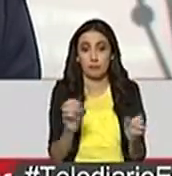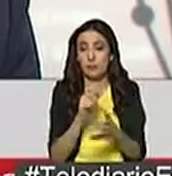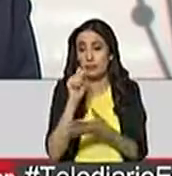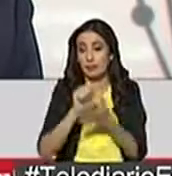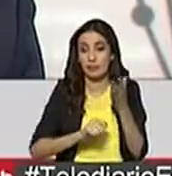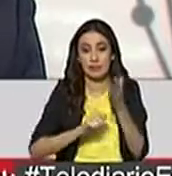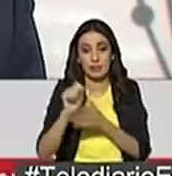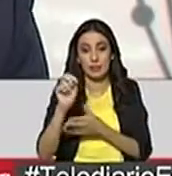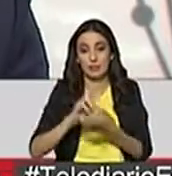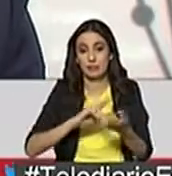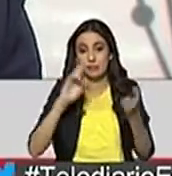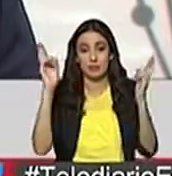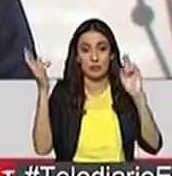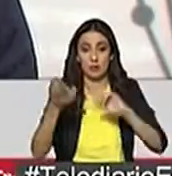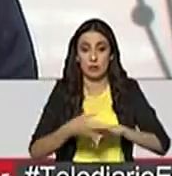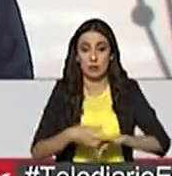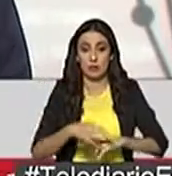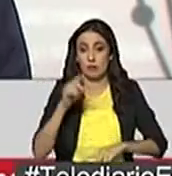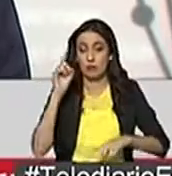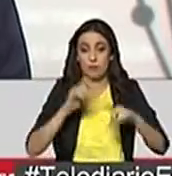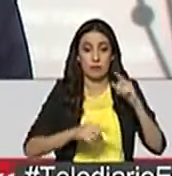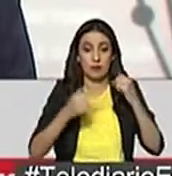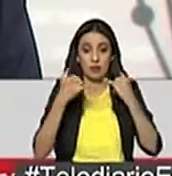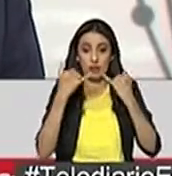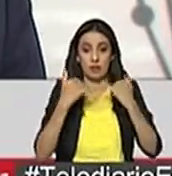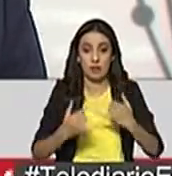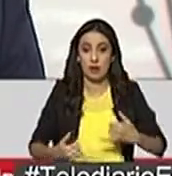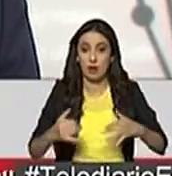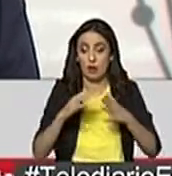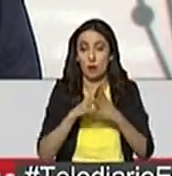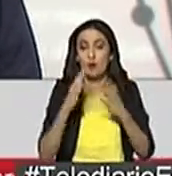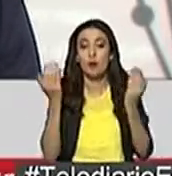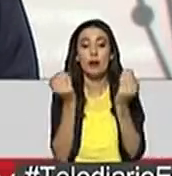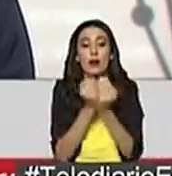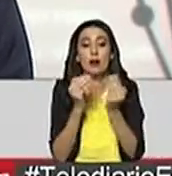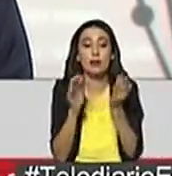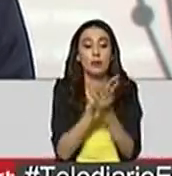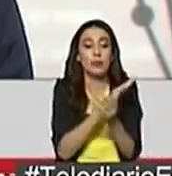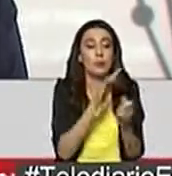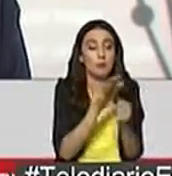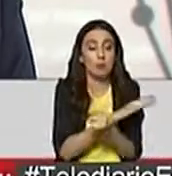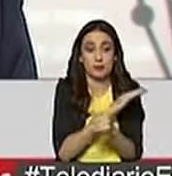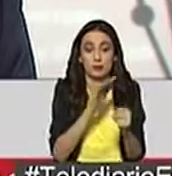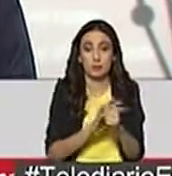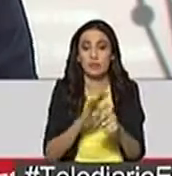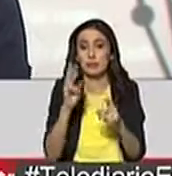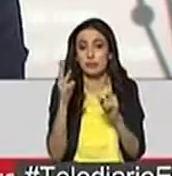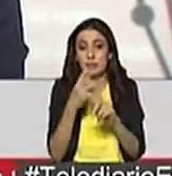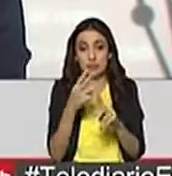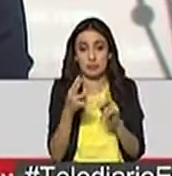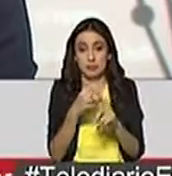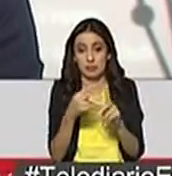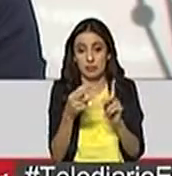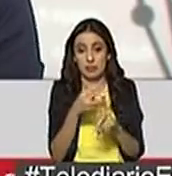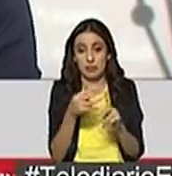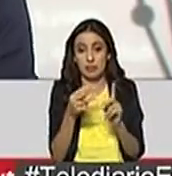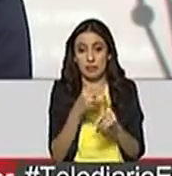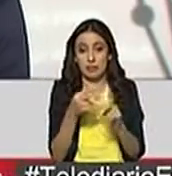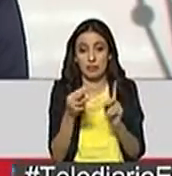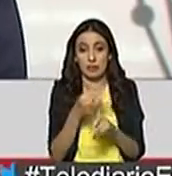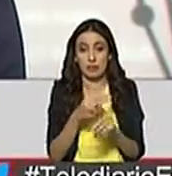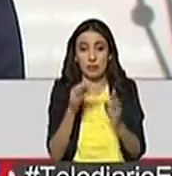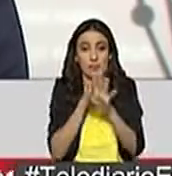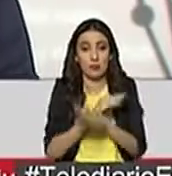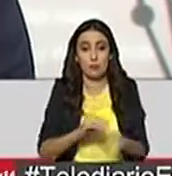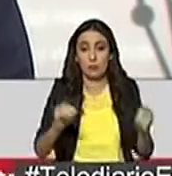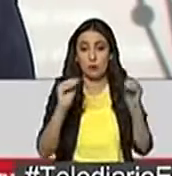apunta a contrarrestar, a evitar la evasión, entonces una reforma poderosa. Y segundo, una reforma que facilite